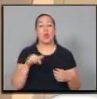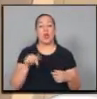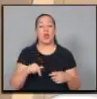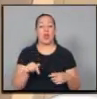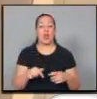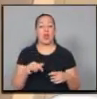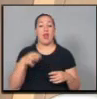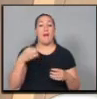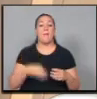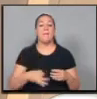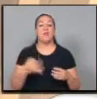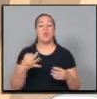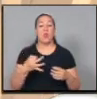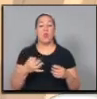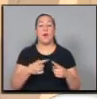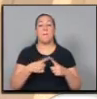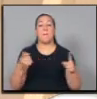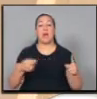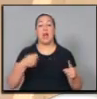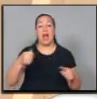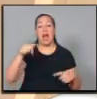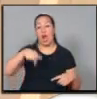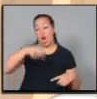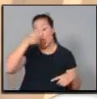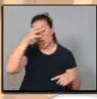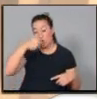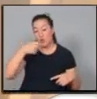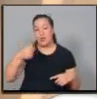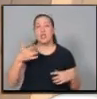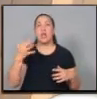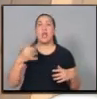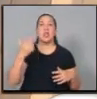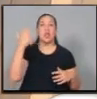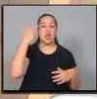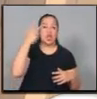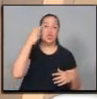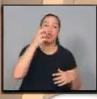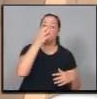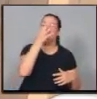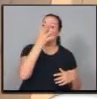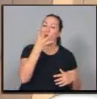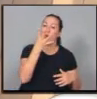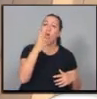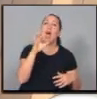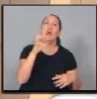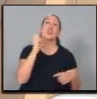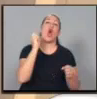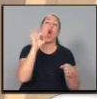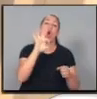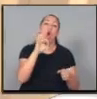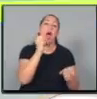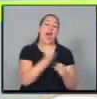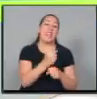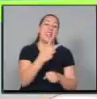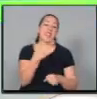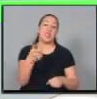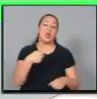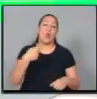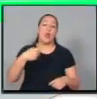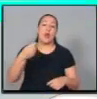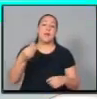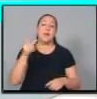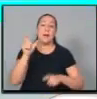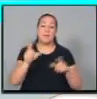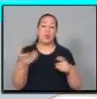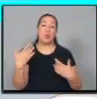cantidad de cuotas. Entonces, si hasta ahora daban 12, íbamos a dar más 18, 24, quizás hasta 36 cuotas para que la gente